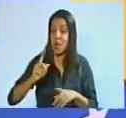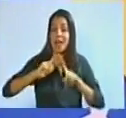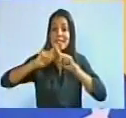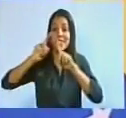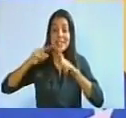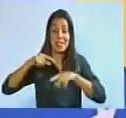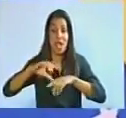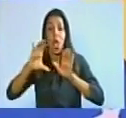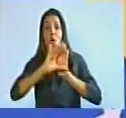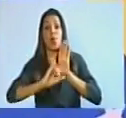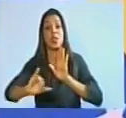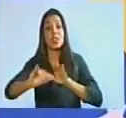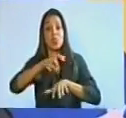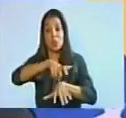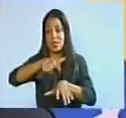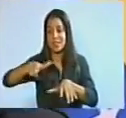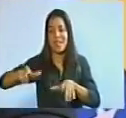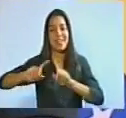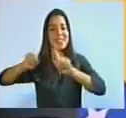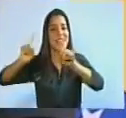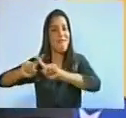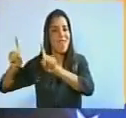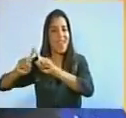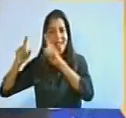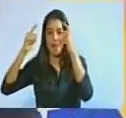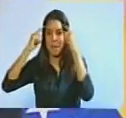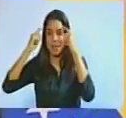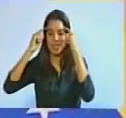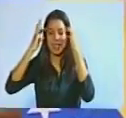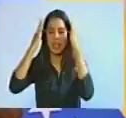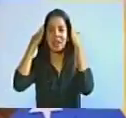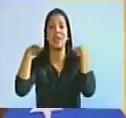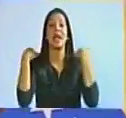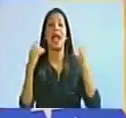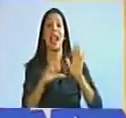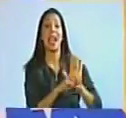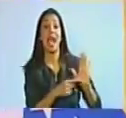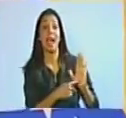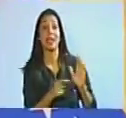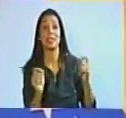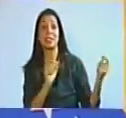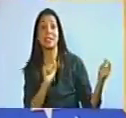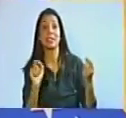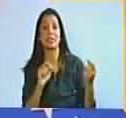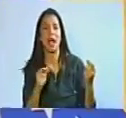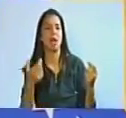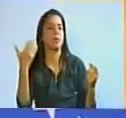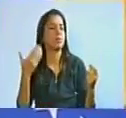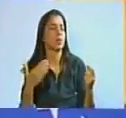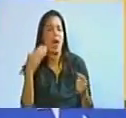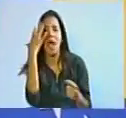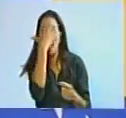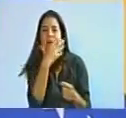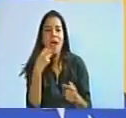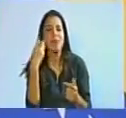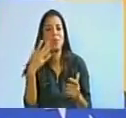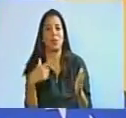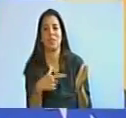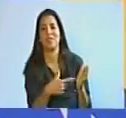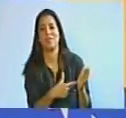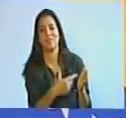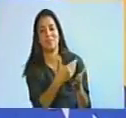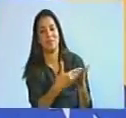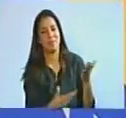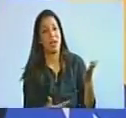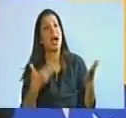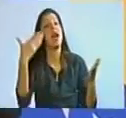problemas. Es una de las leyes más debatidas, esta. Pero esta es una de las leyes más hermosas que vamos a tener nosotros.